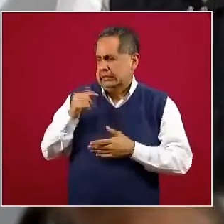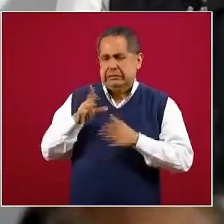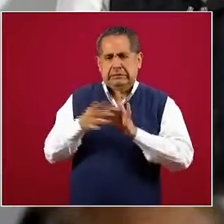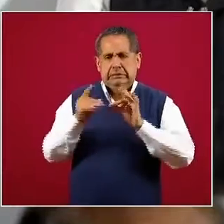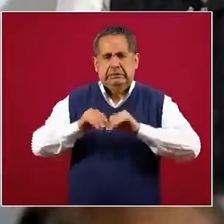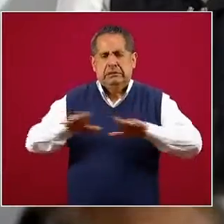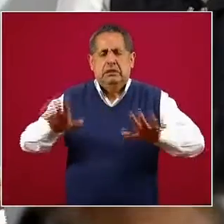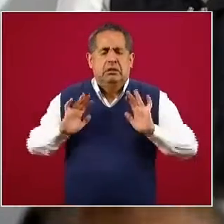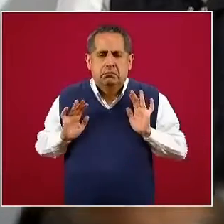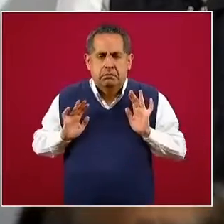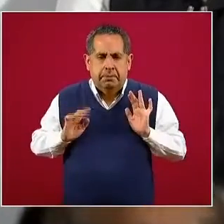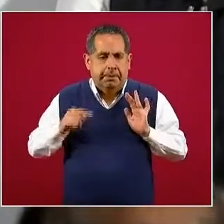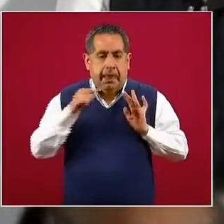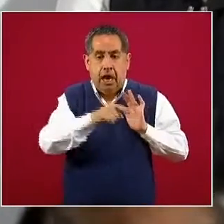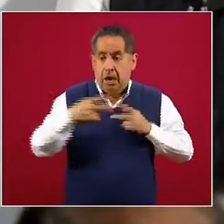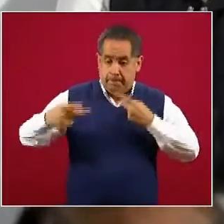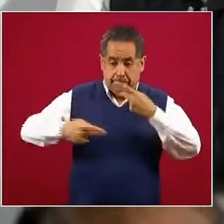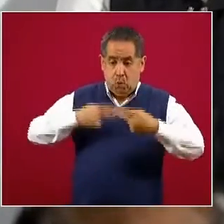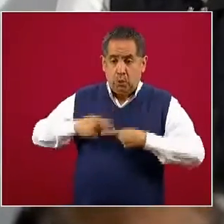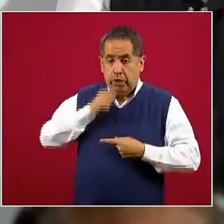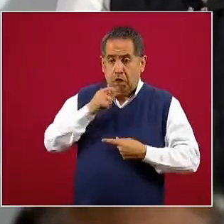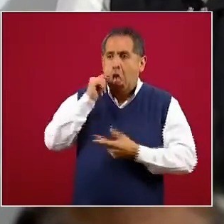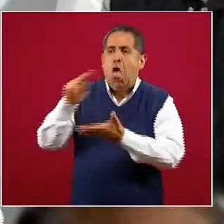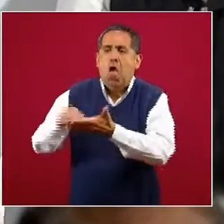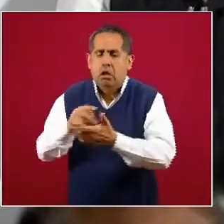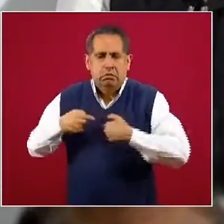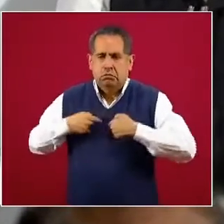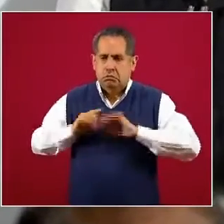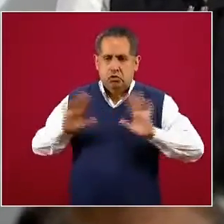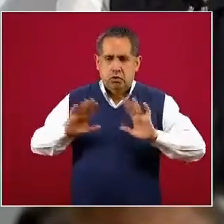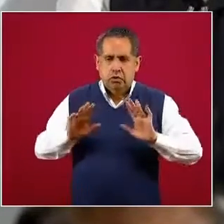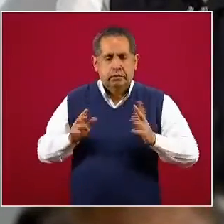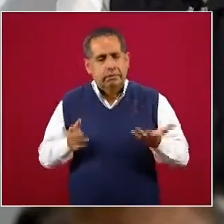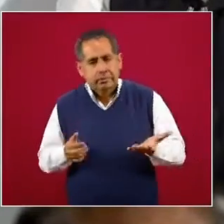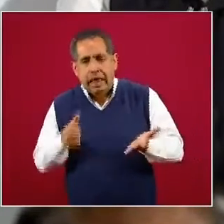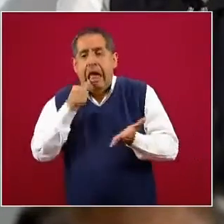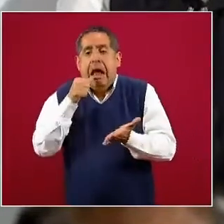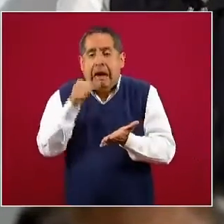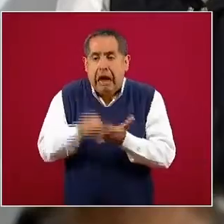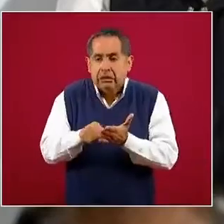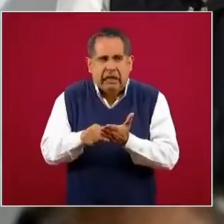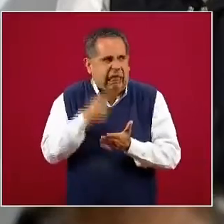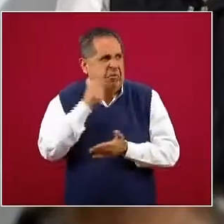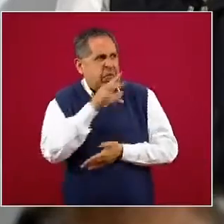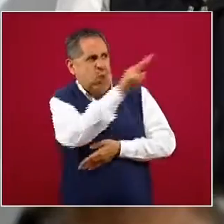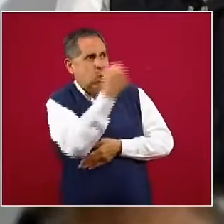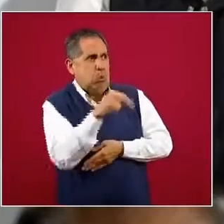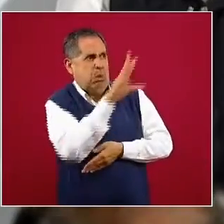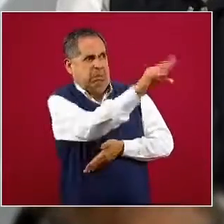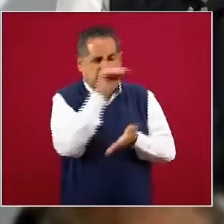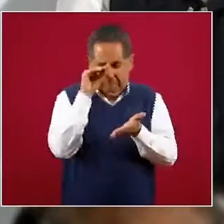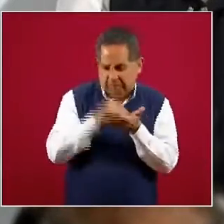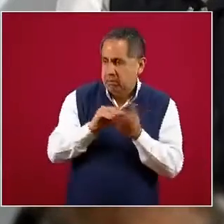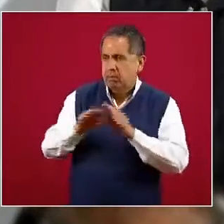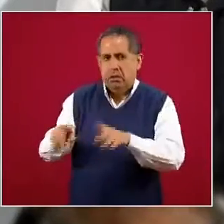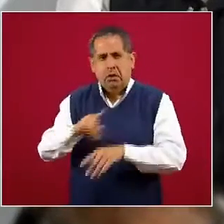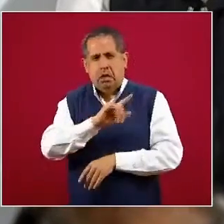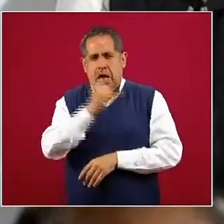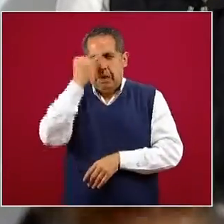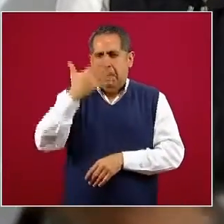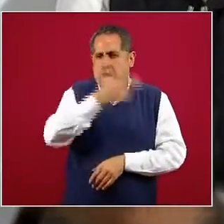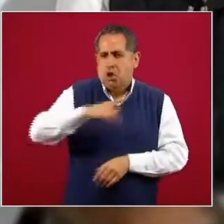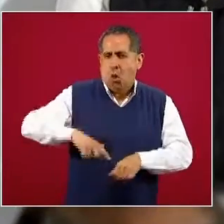Doctor, en los últimos meses lo hemos visto con un activismo pues bastante evidente